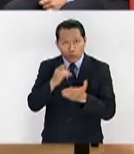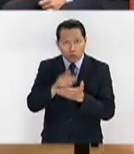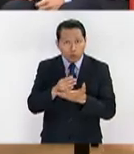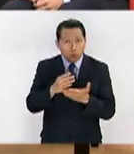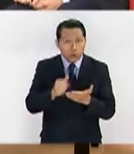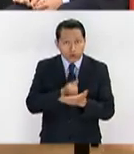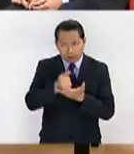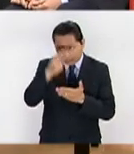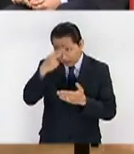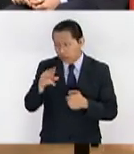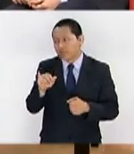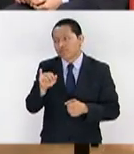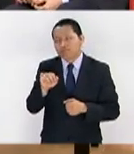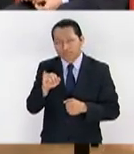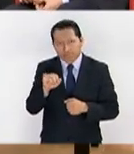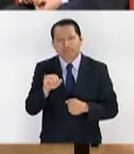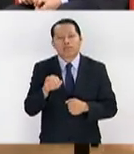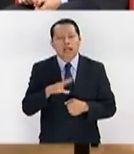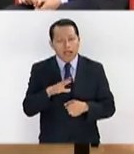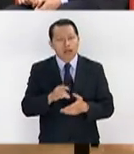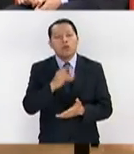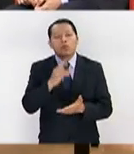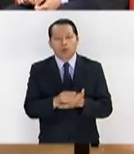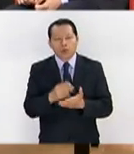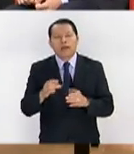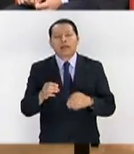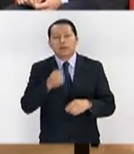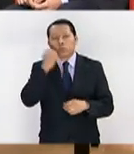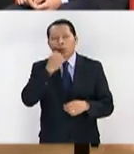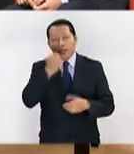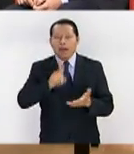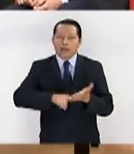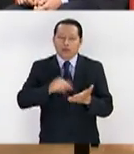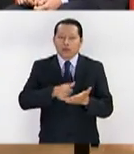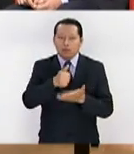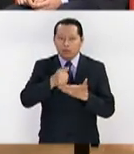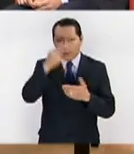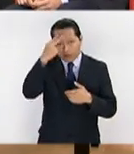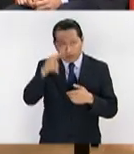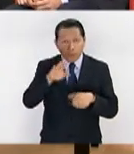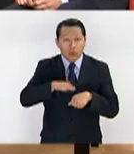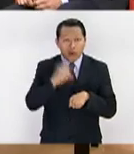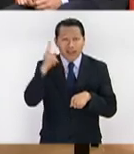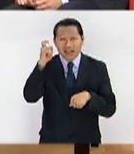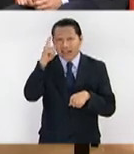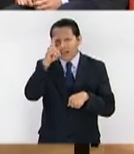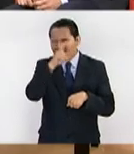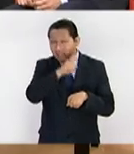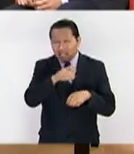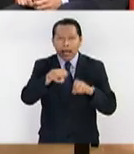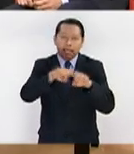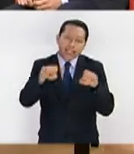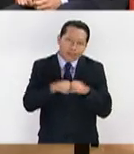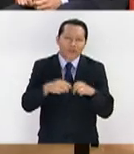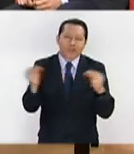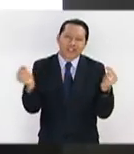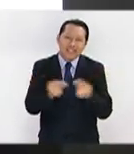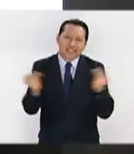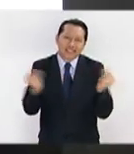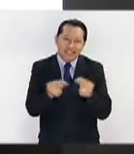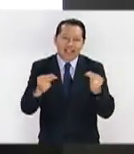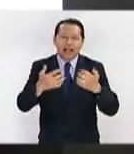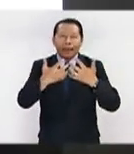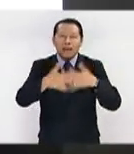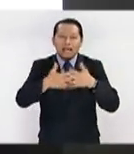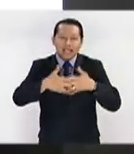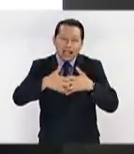México? Sí, nosotros solamente tenemos instalaciones en la Ciudad de México, dada la complejidad de los equipos que se requieren, como son